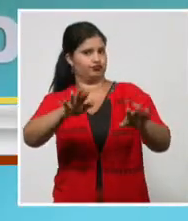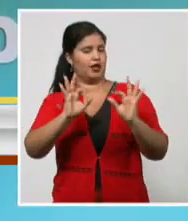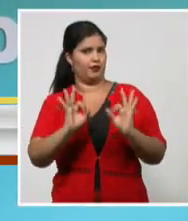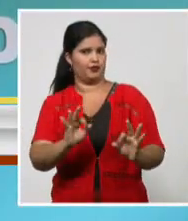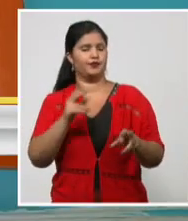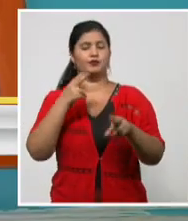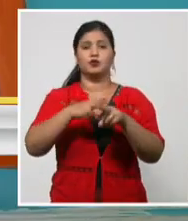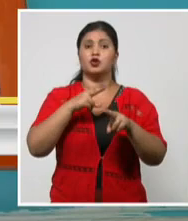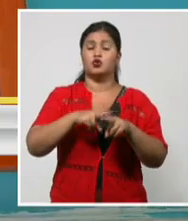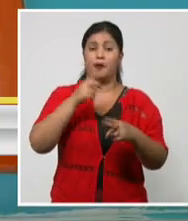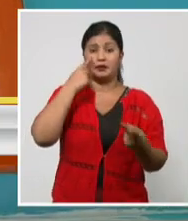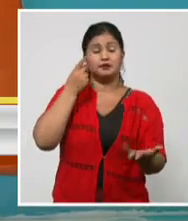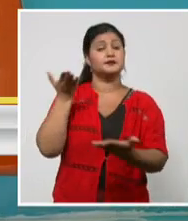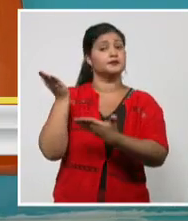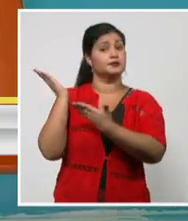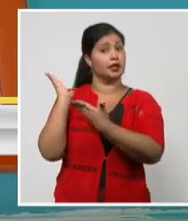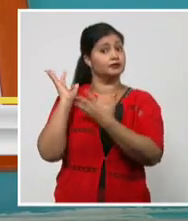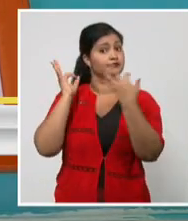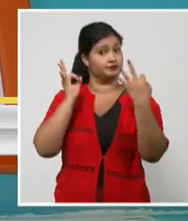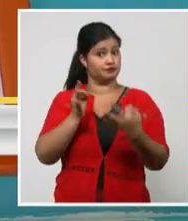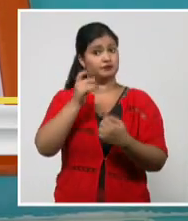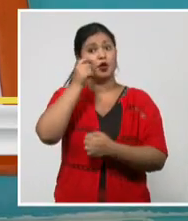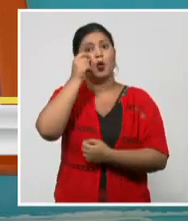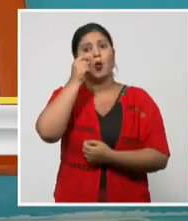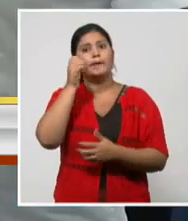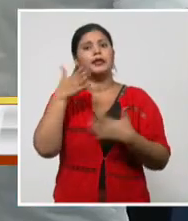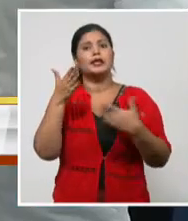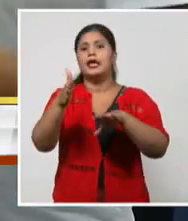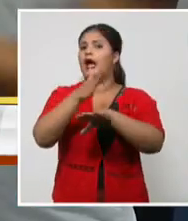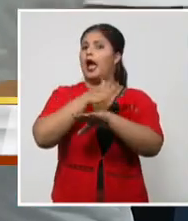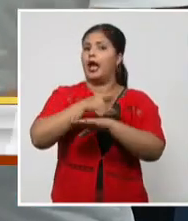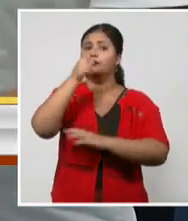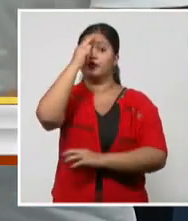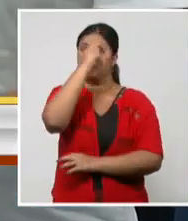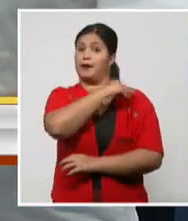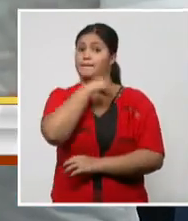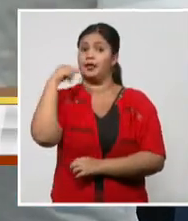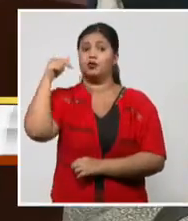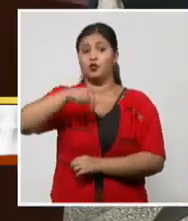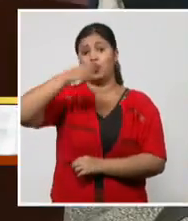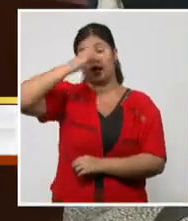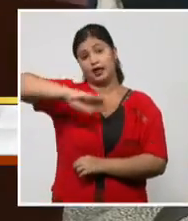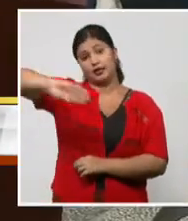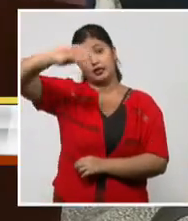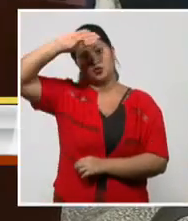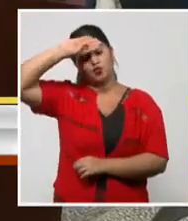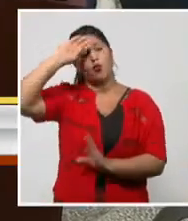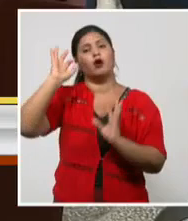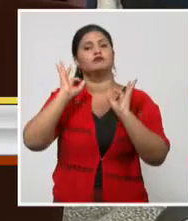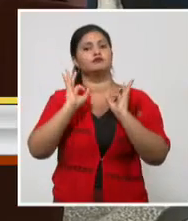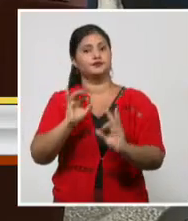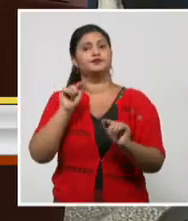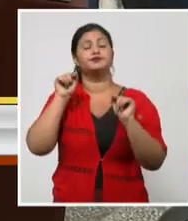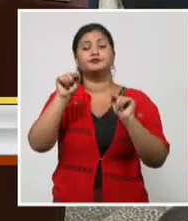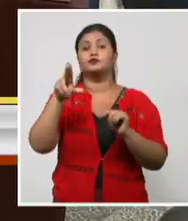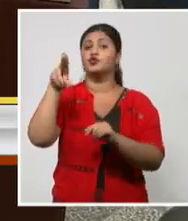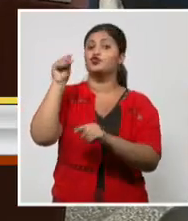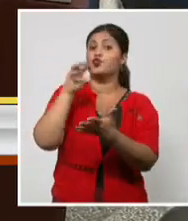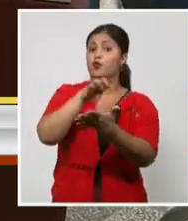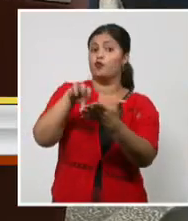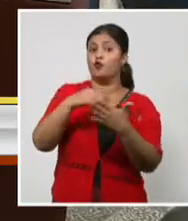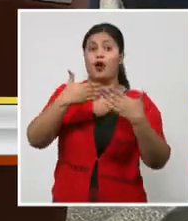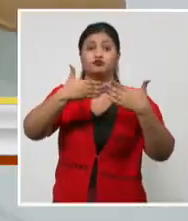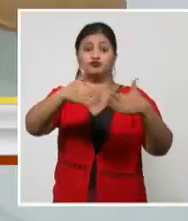doctor manuel lima fernández pionero en cuidados intensivos coronarios en cuba y en el territorio yumurino este nuevo espacio permitirá la formación